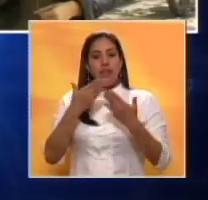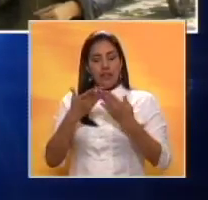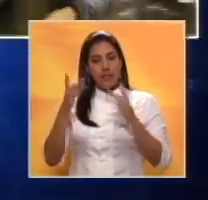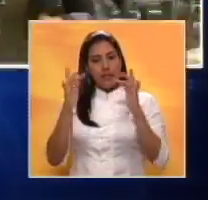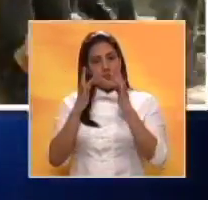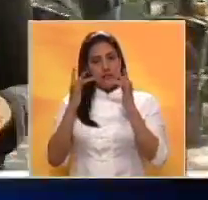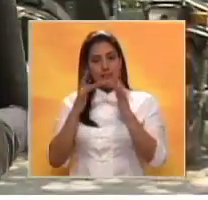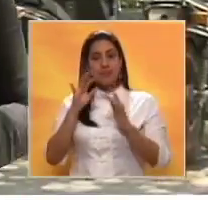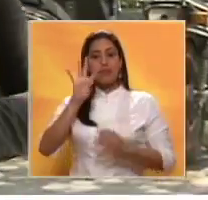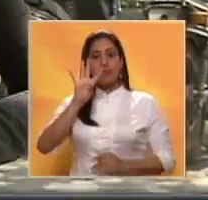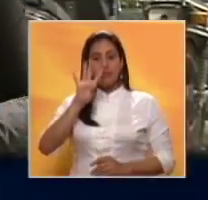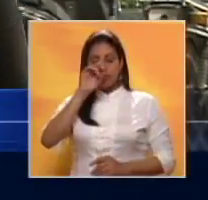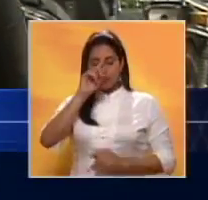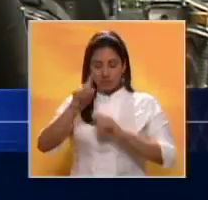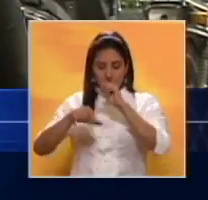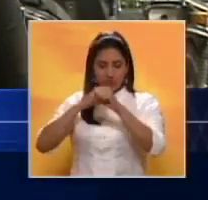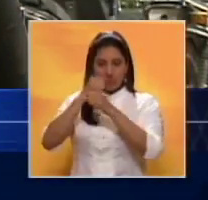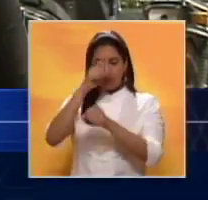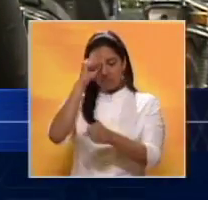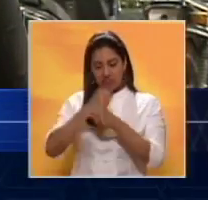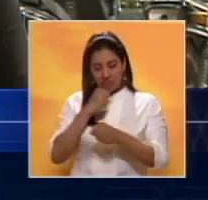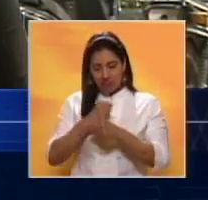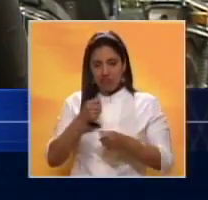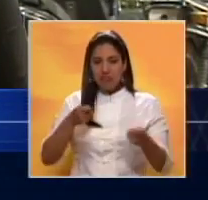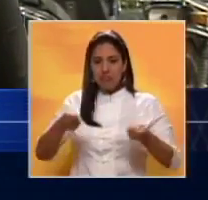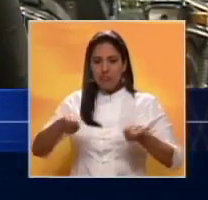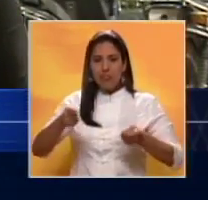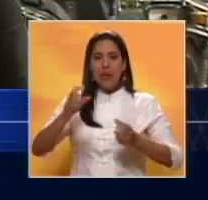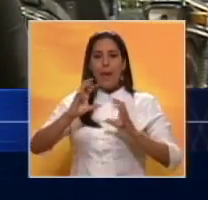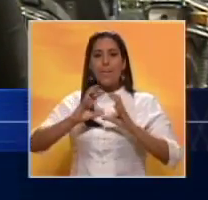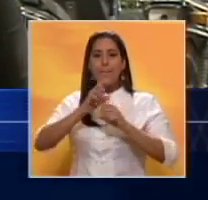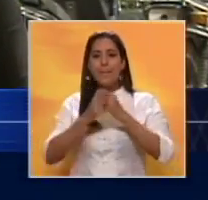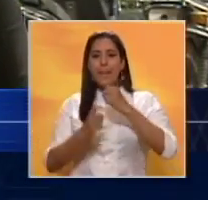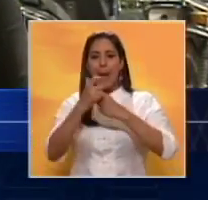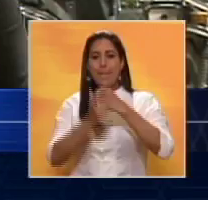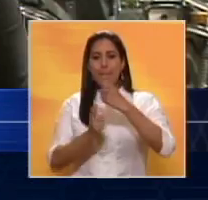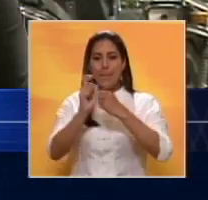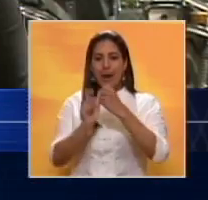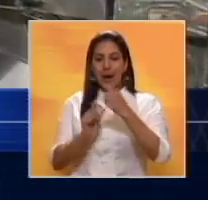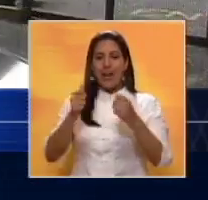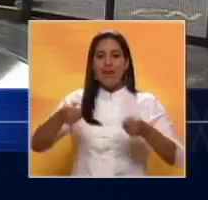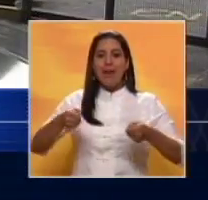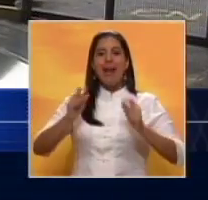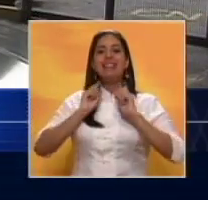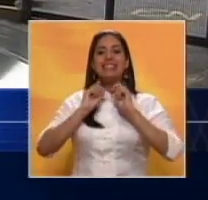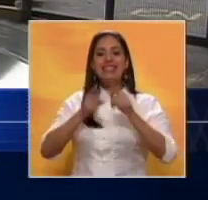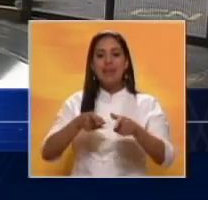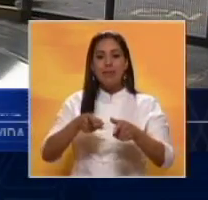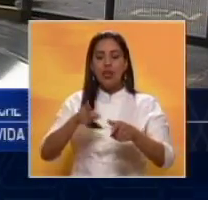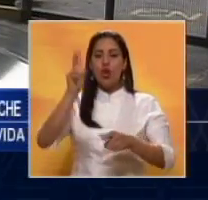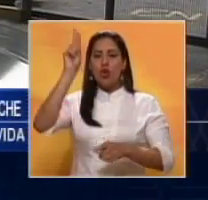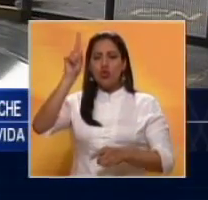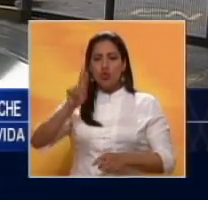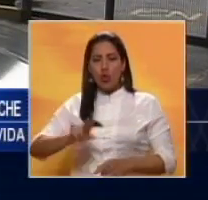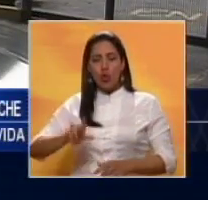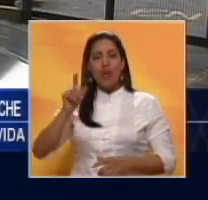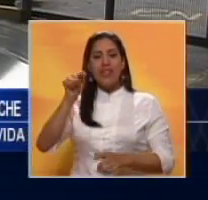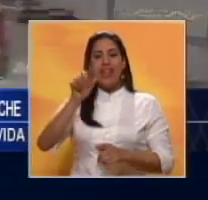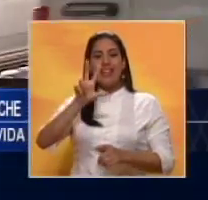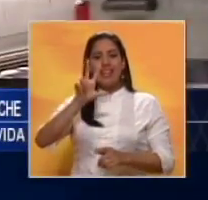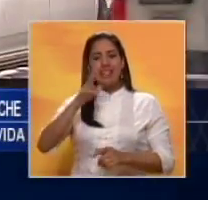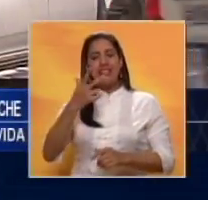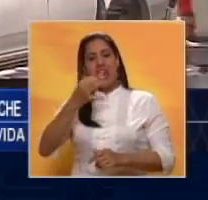por el contacto. 4 años tenía Roland Rojas vendiendo papas en el mercado del cementerio. Todos los días llegaba aproximadamente a